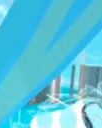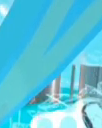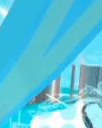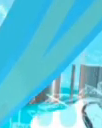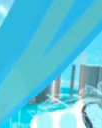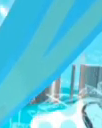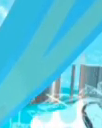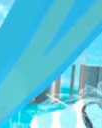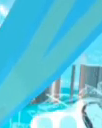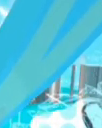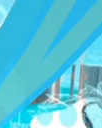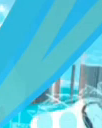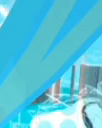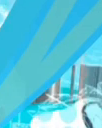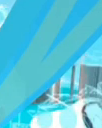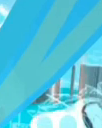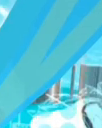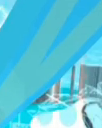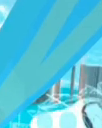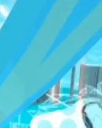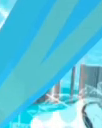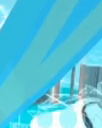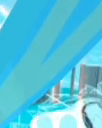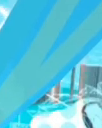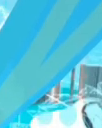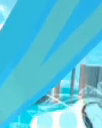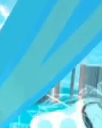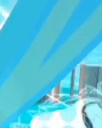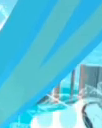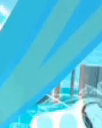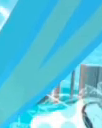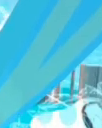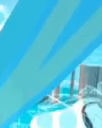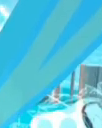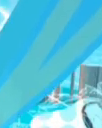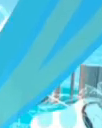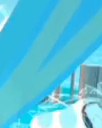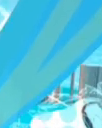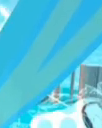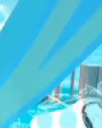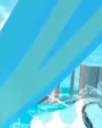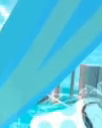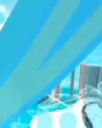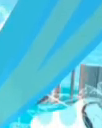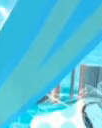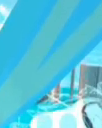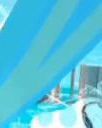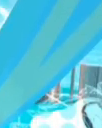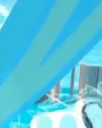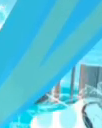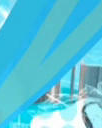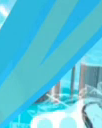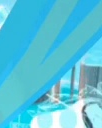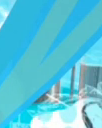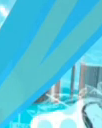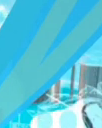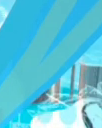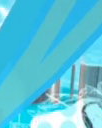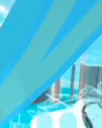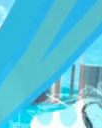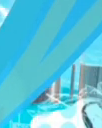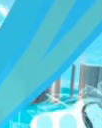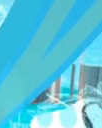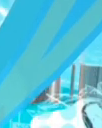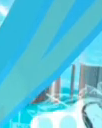donde uno, desde el punto de vista funcional, uno ve que hay compañeros y excompañeros desde el Poder